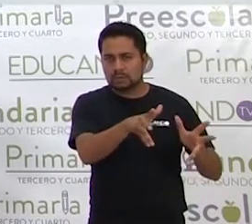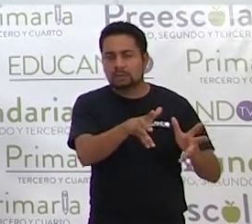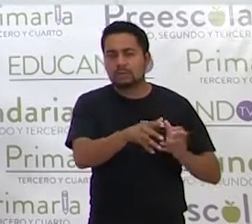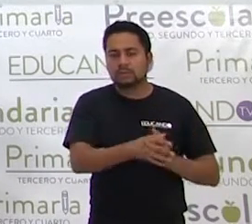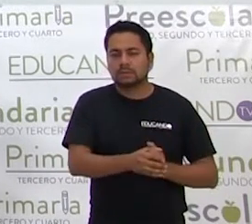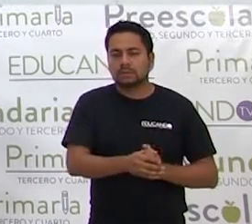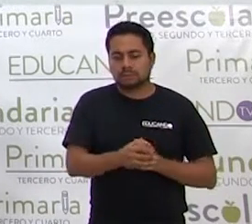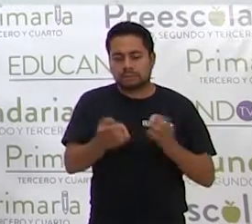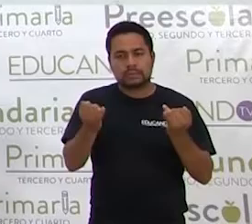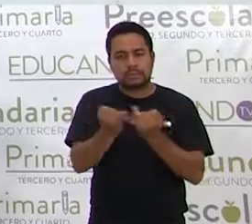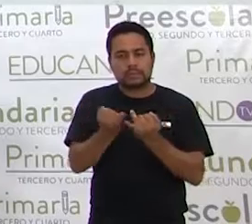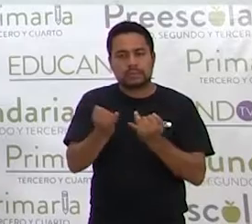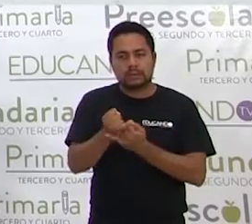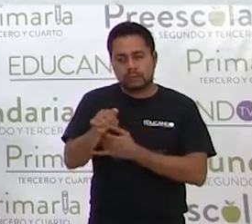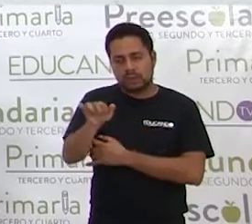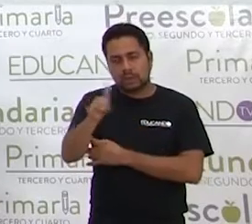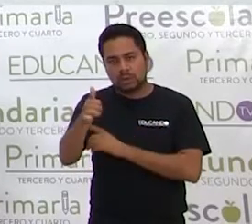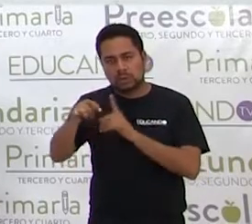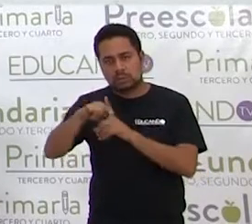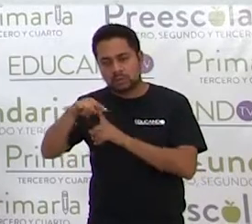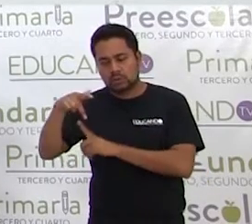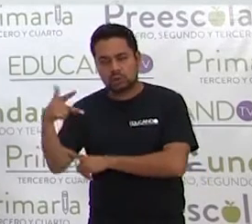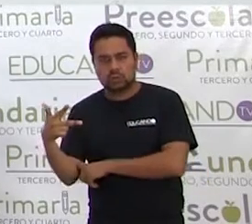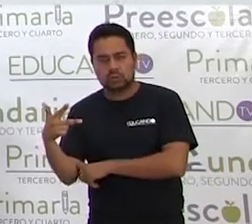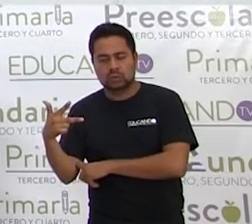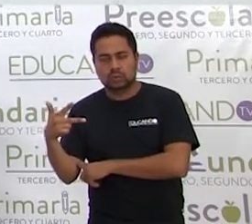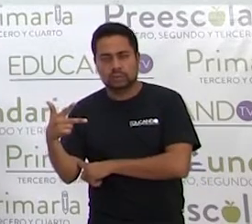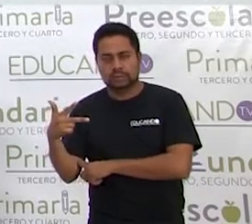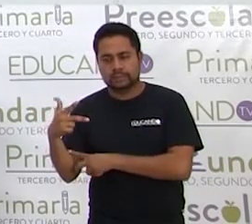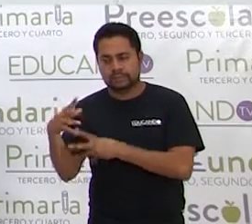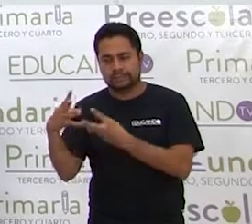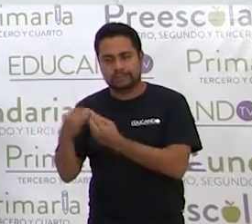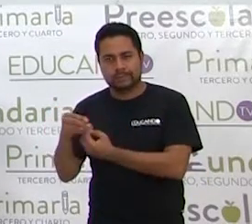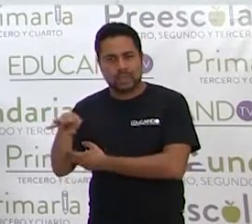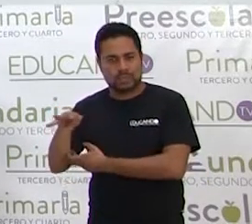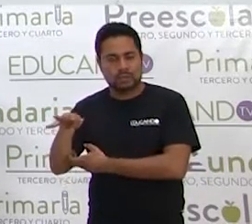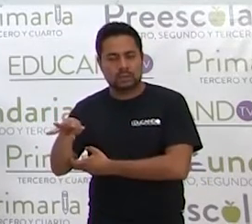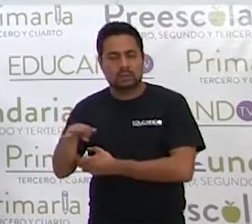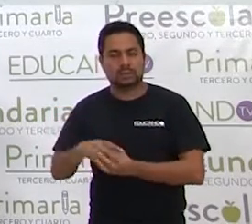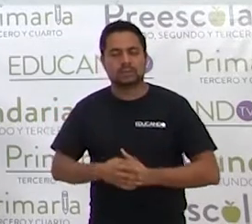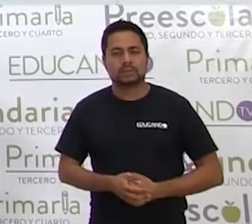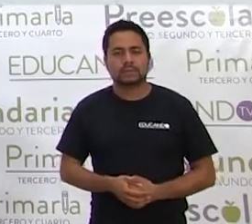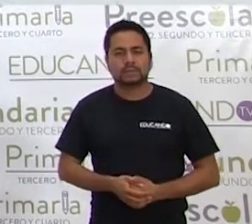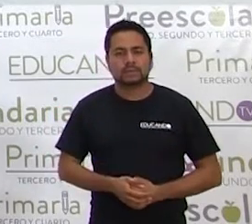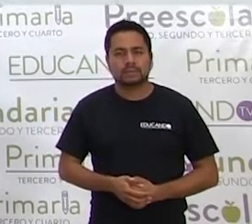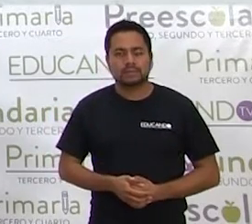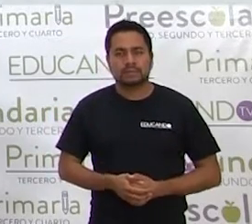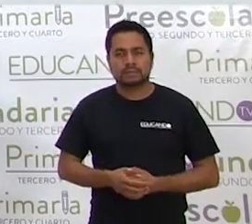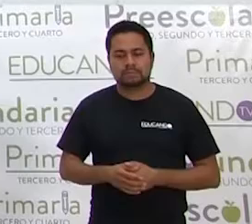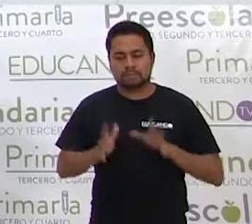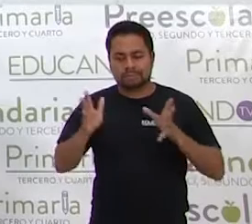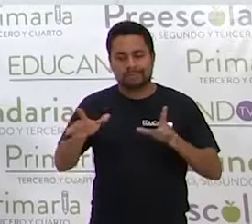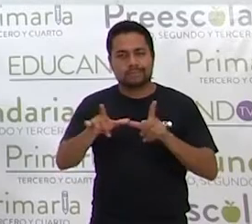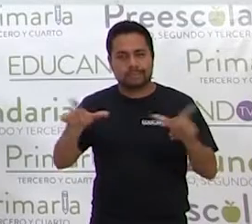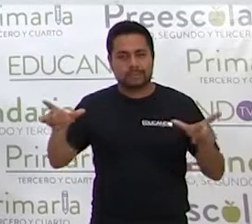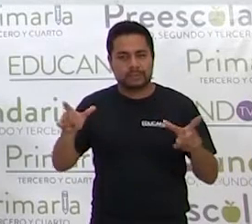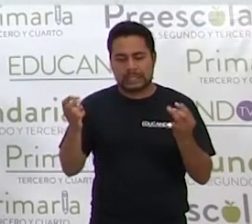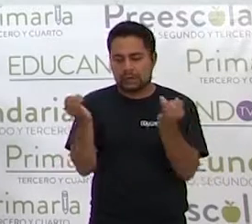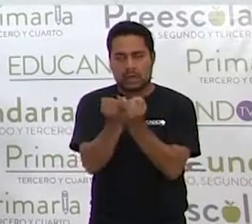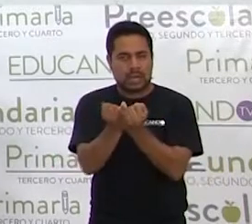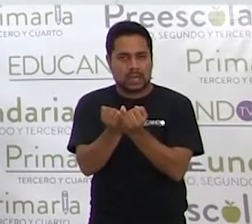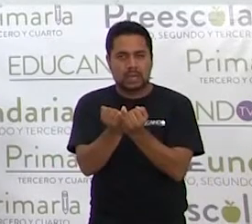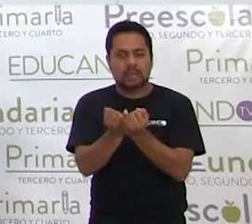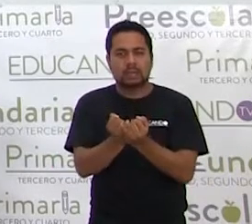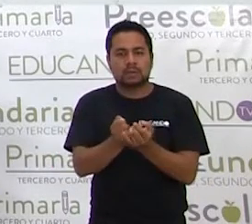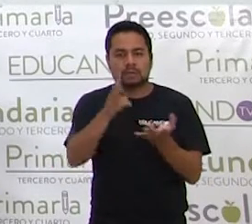igual a 11 819 y ya tenemos nuestra igualdad